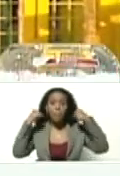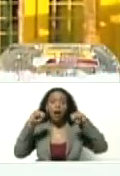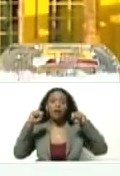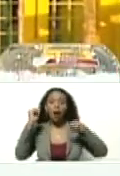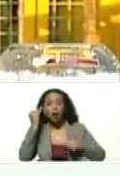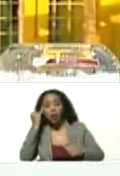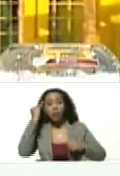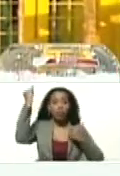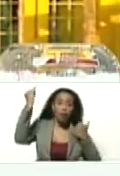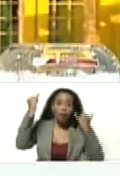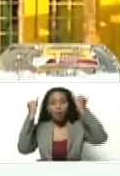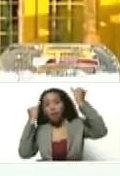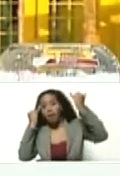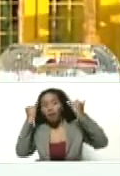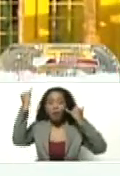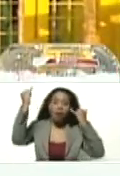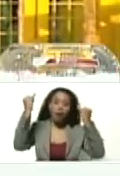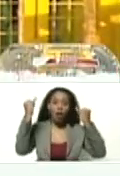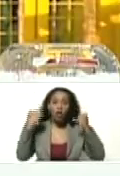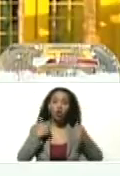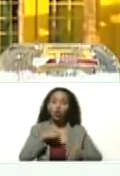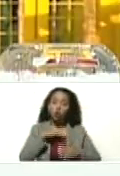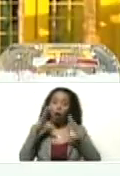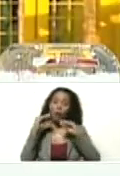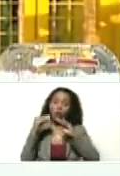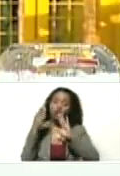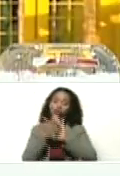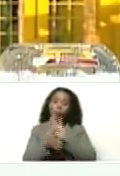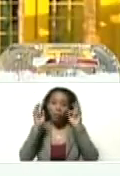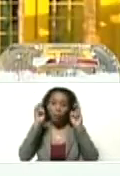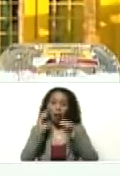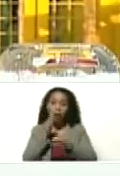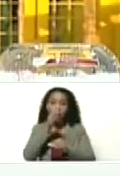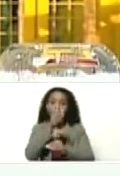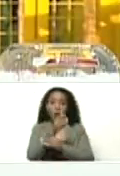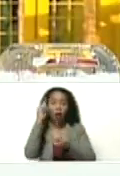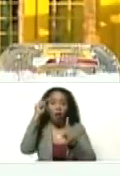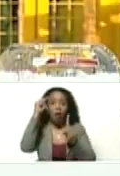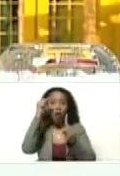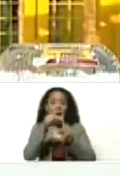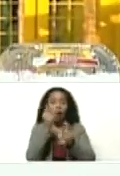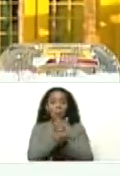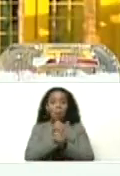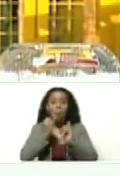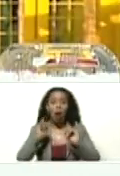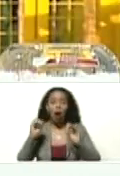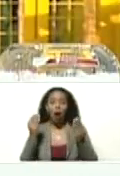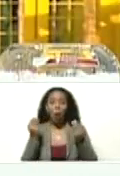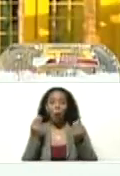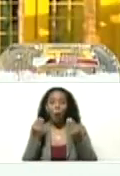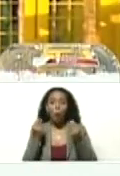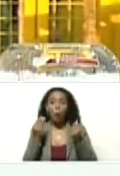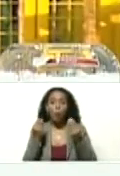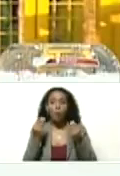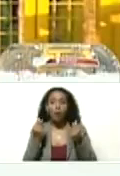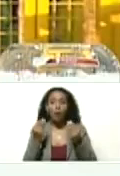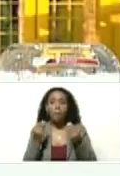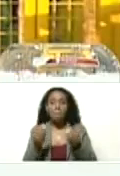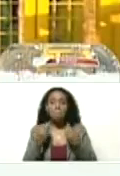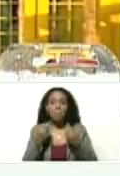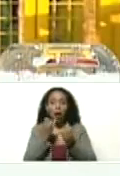creadora. Estamos hablando de ir hacia la independencia económica. Para